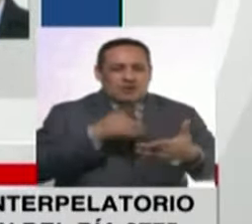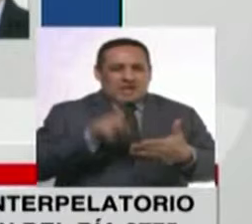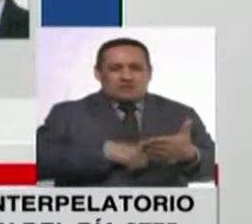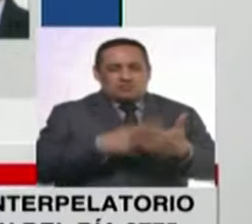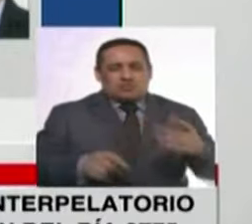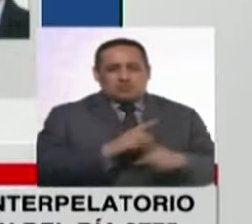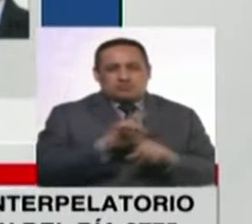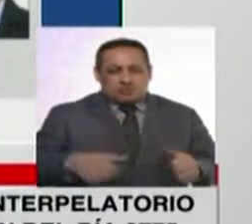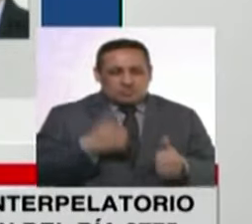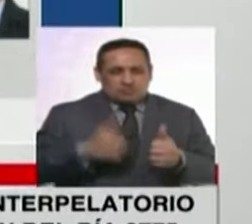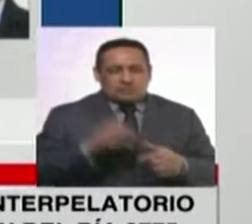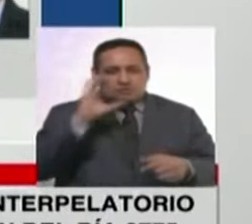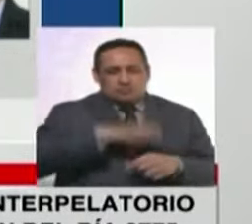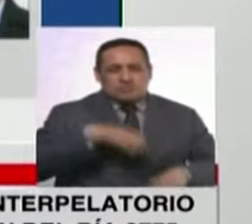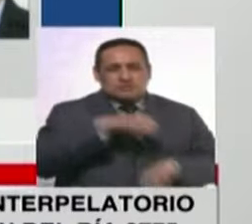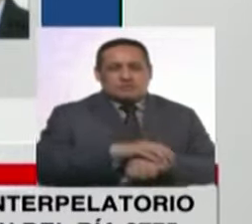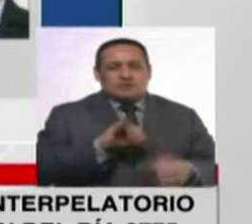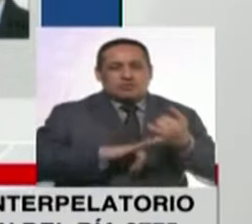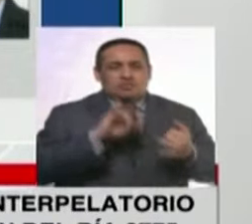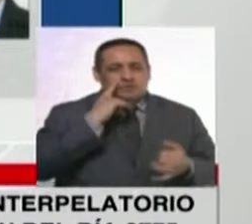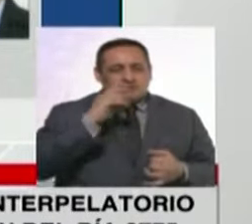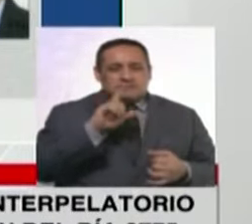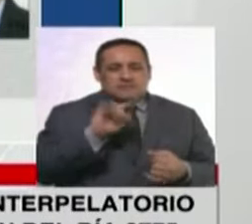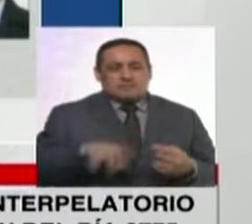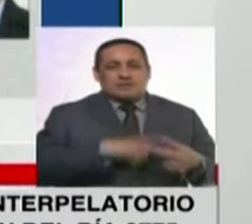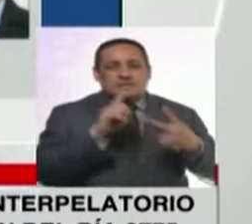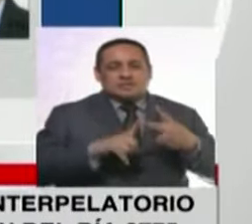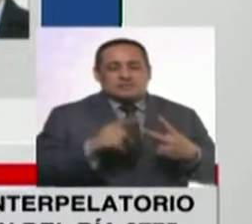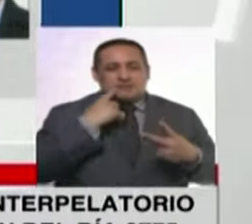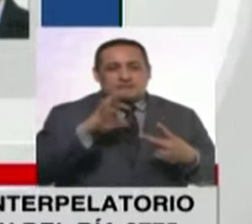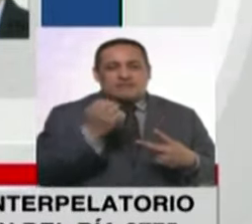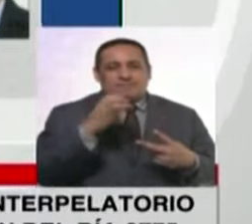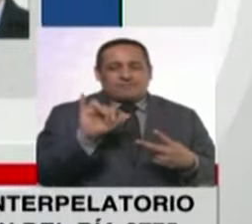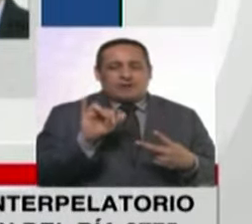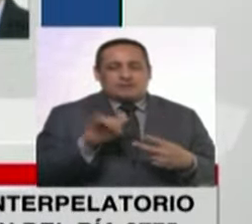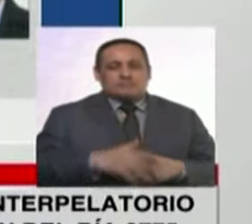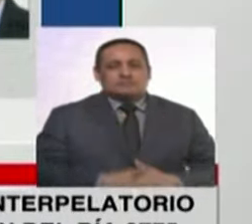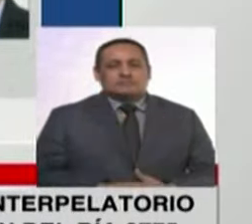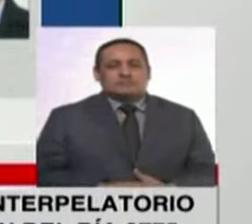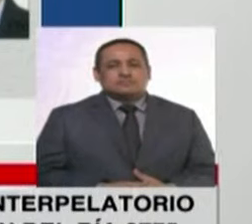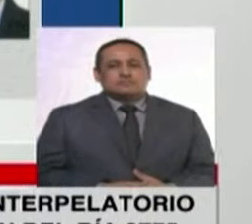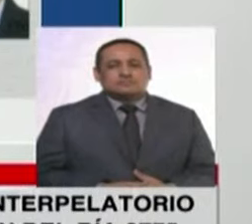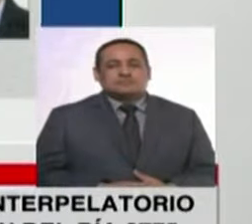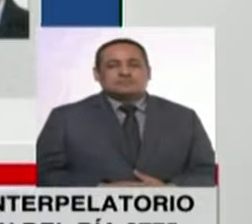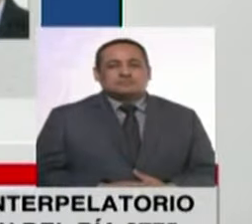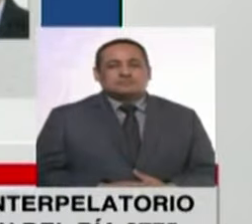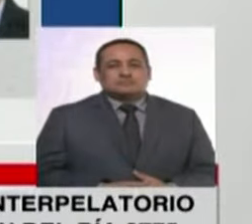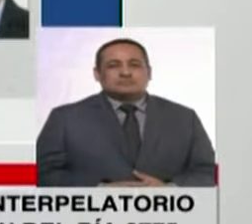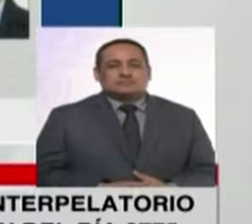acciones de búsqueda y captura de Juan Francisco oscila Villegas y Fray Vázquez Castillo